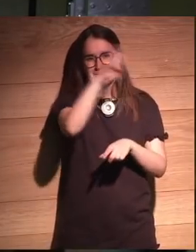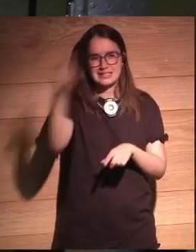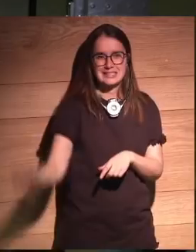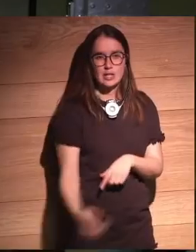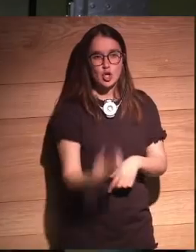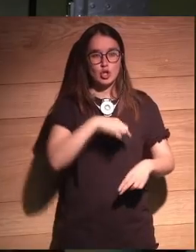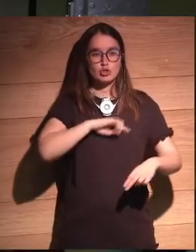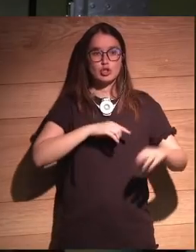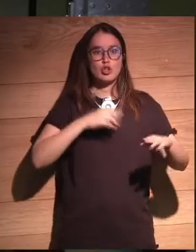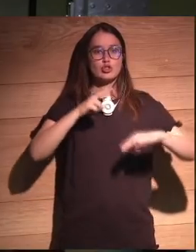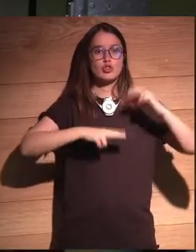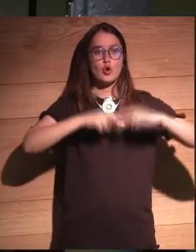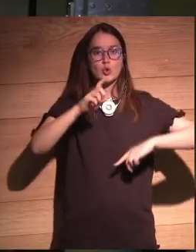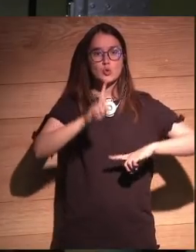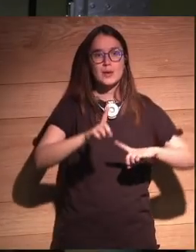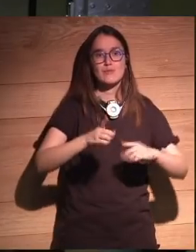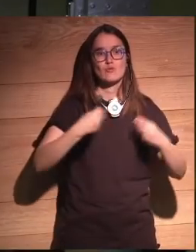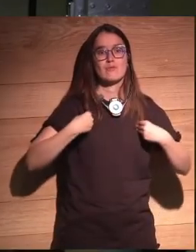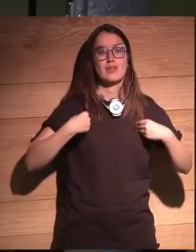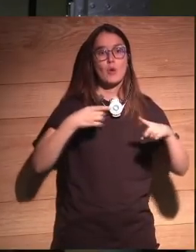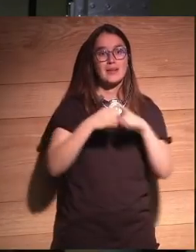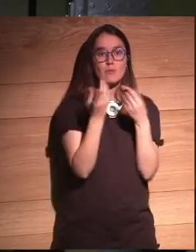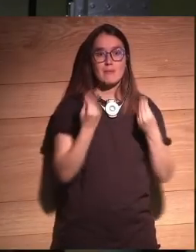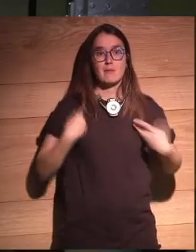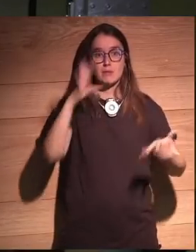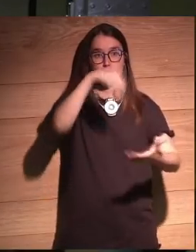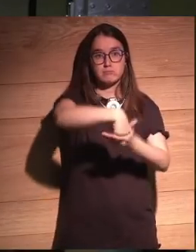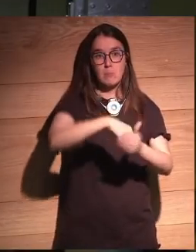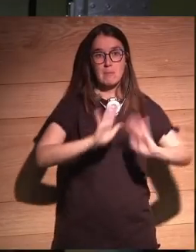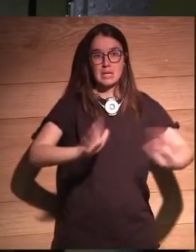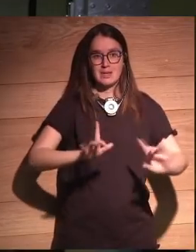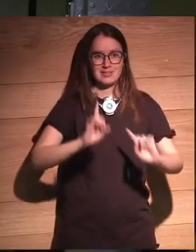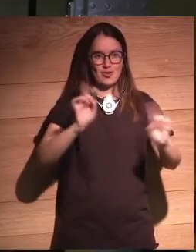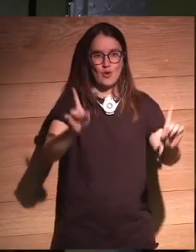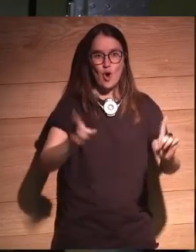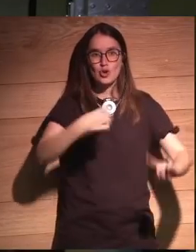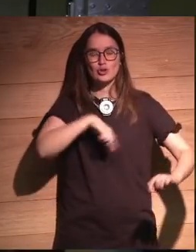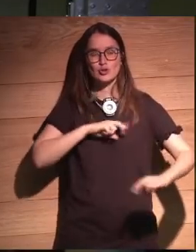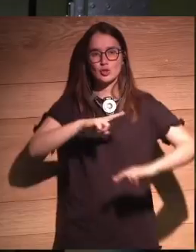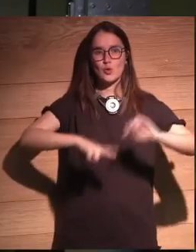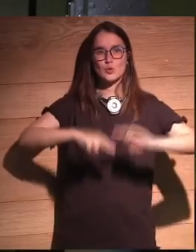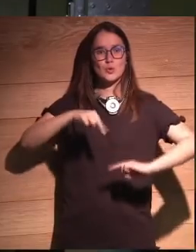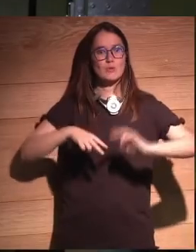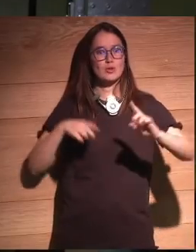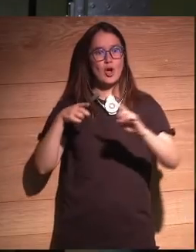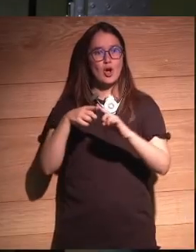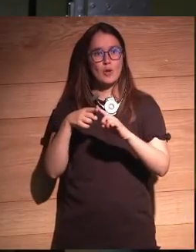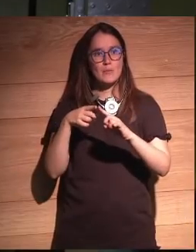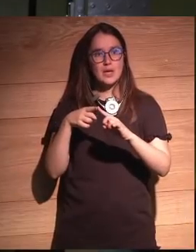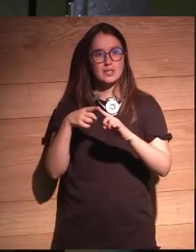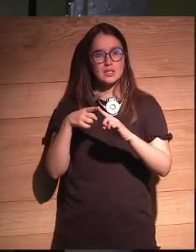no construimos viviendas para vivir, las construimos